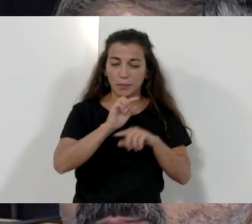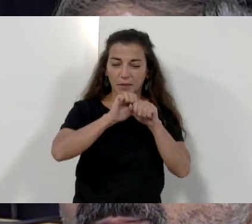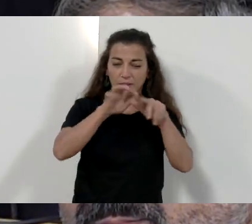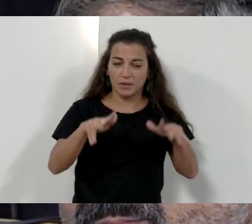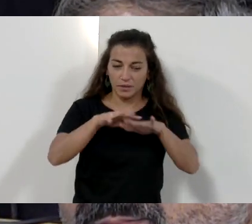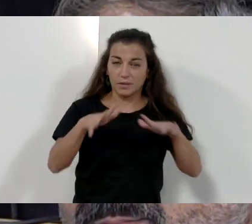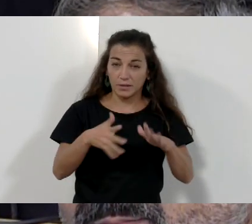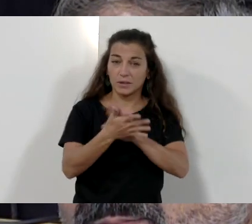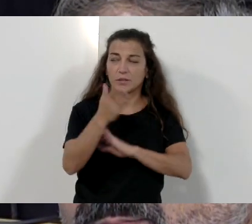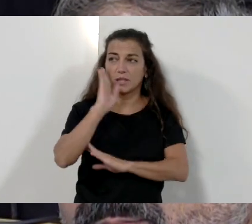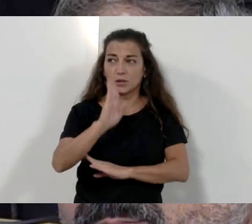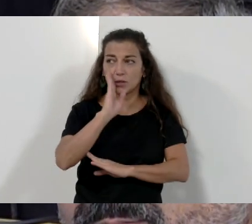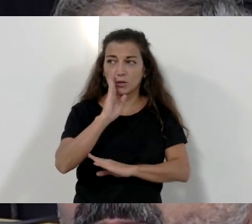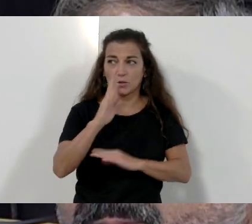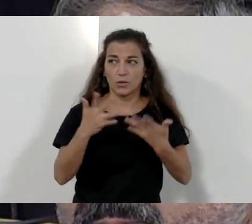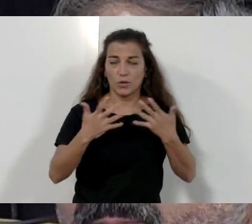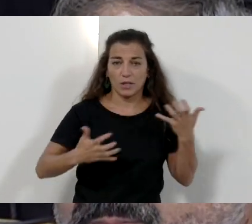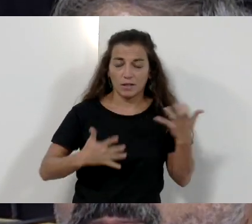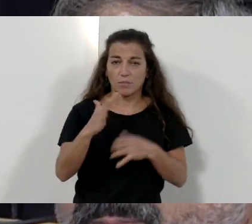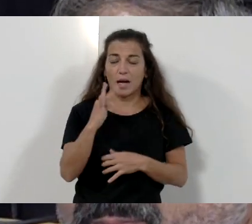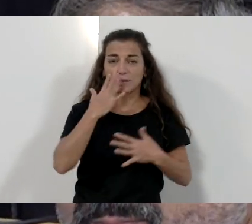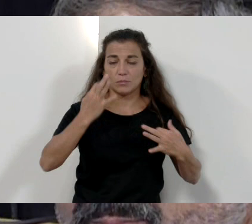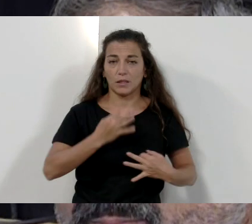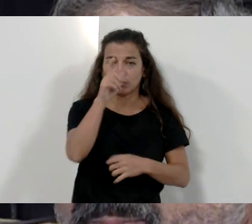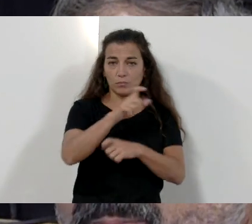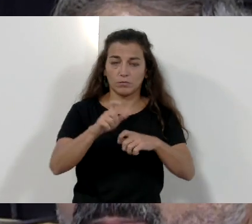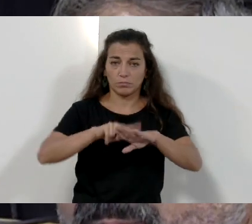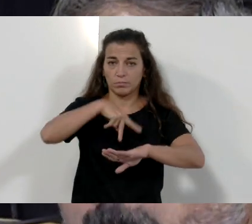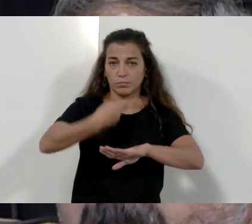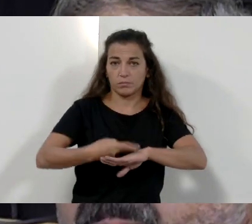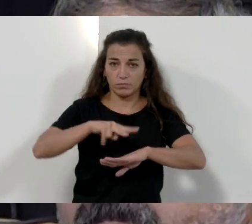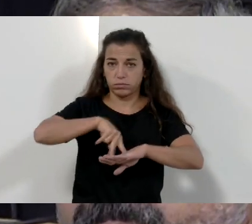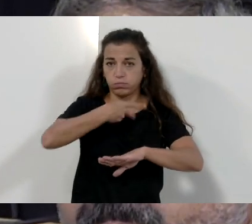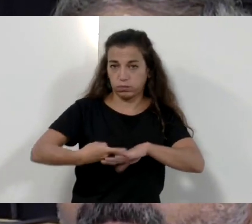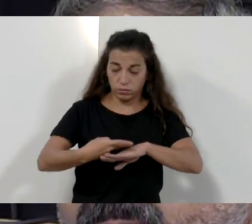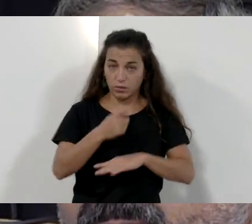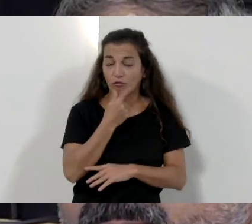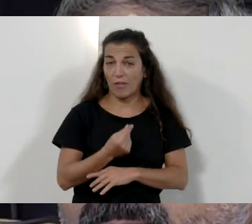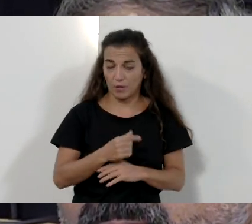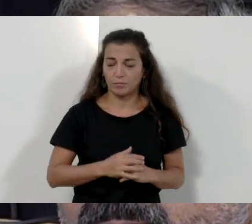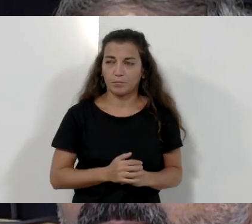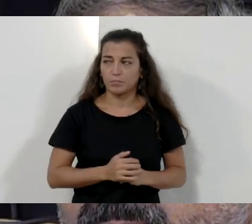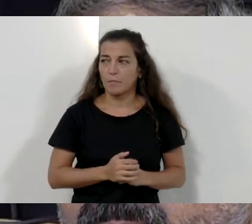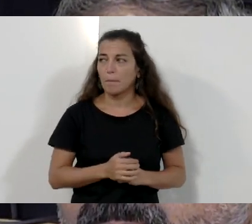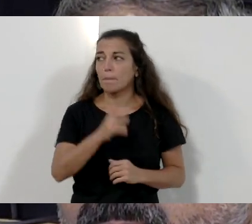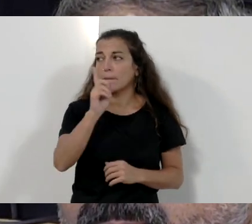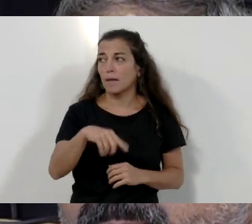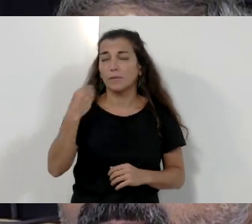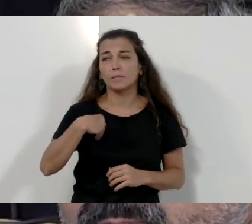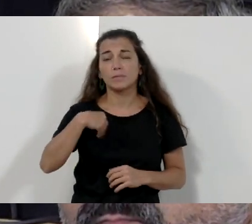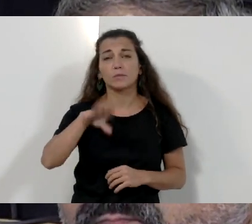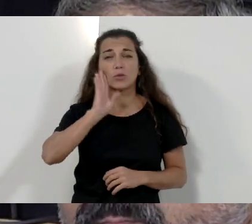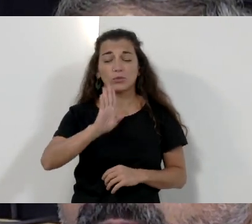costoso, más peligroso, pues se cae gente. Ese ensuciamiento, por